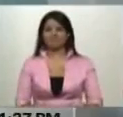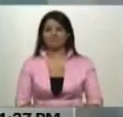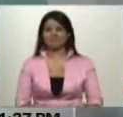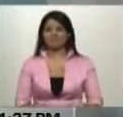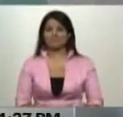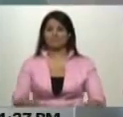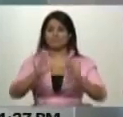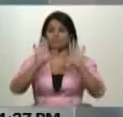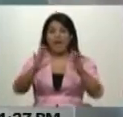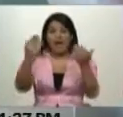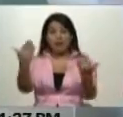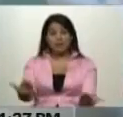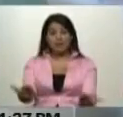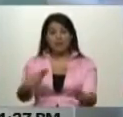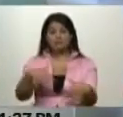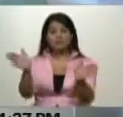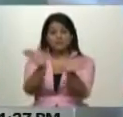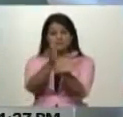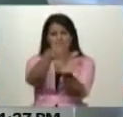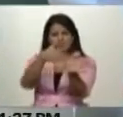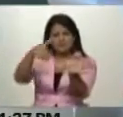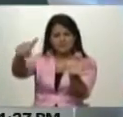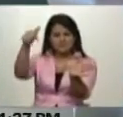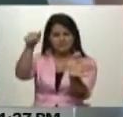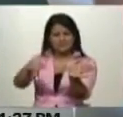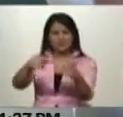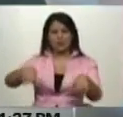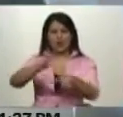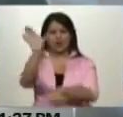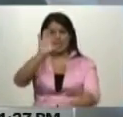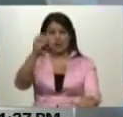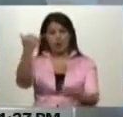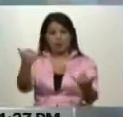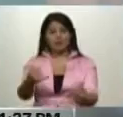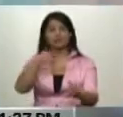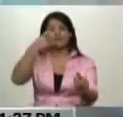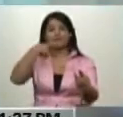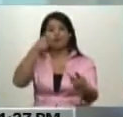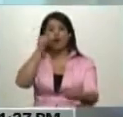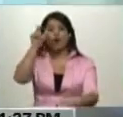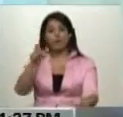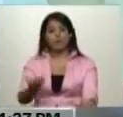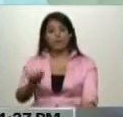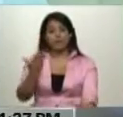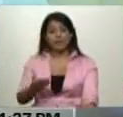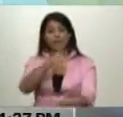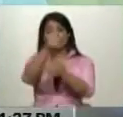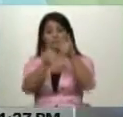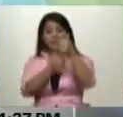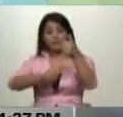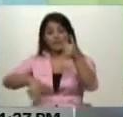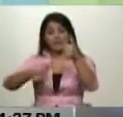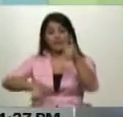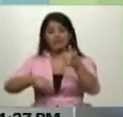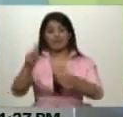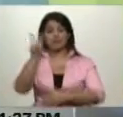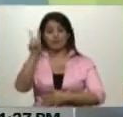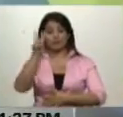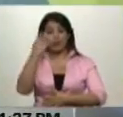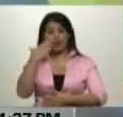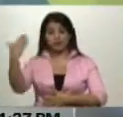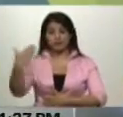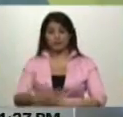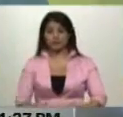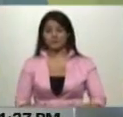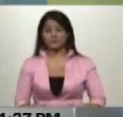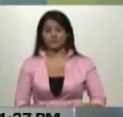Nos trasladamos a la esquina de Carmelitas, acá en la ciudad capital, porque ofrece declaraciones importantes el vicepresidente ejecutivo de la República,